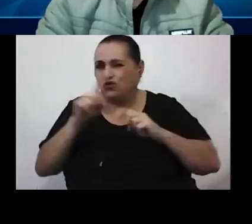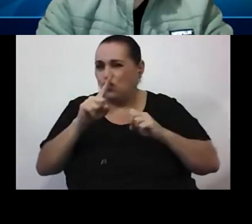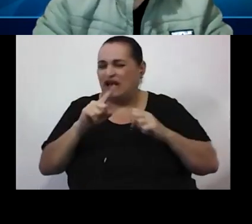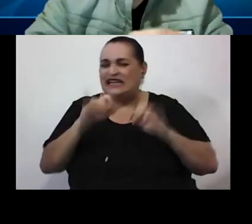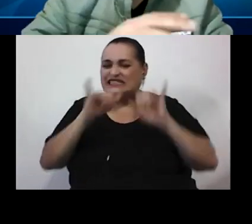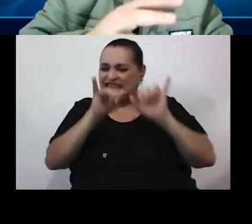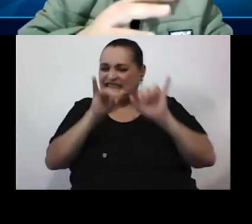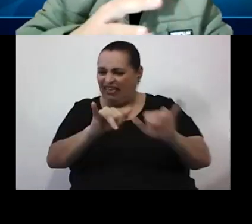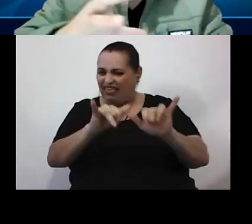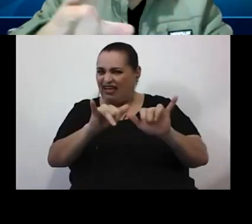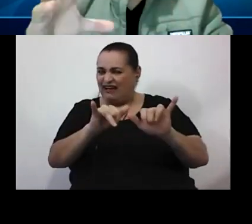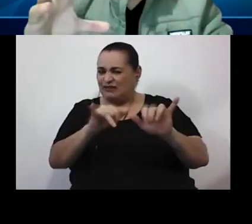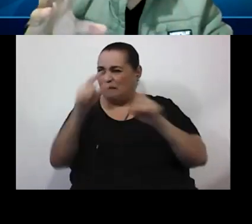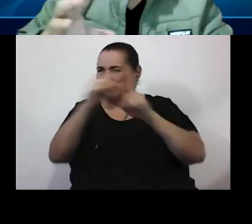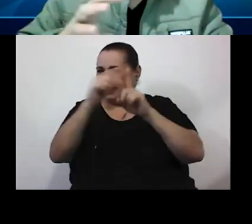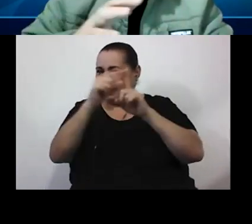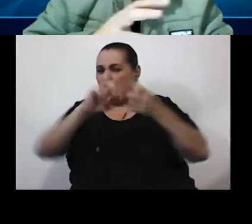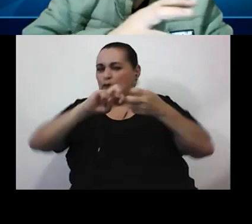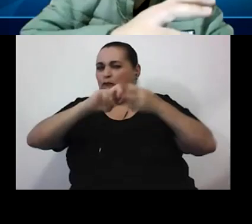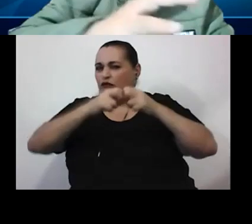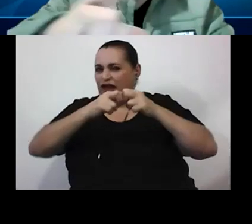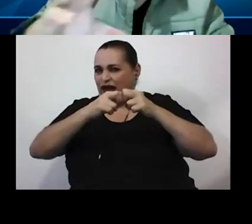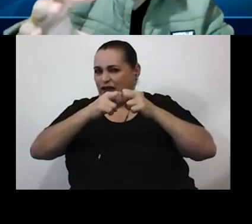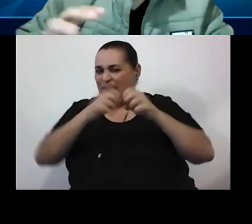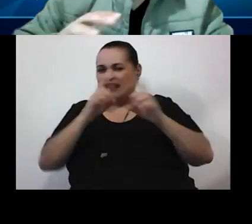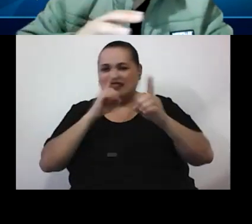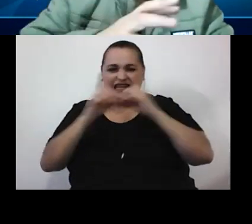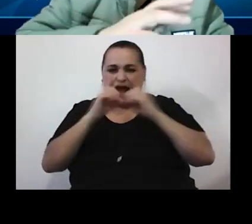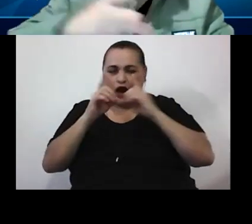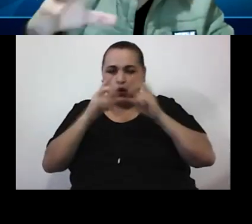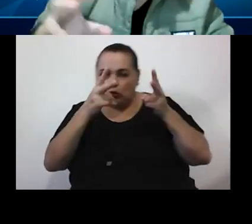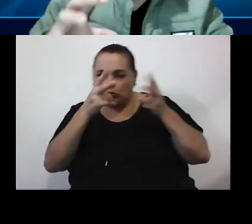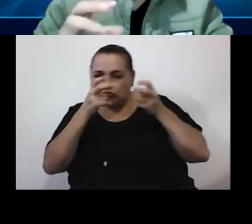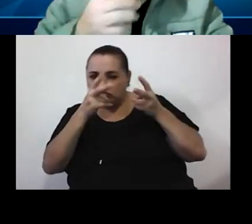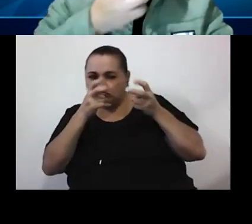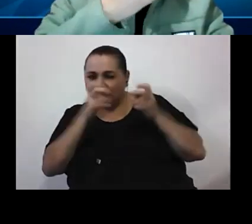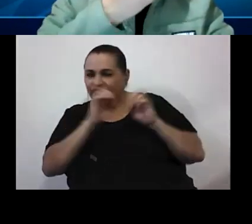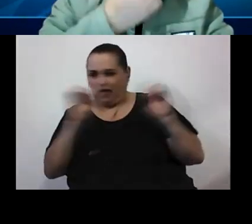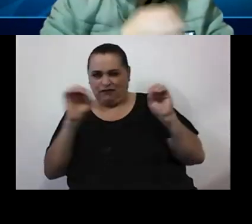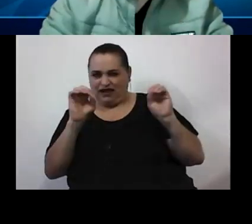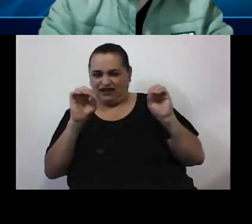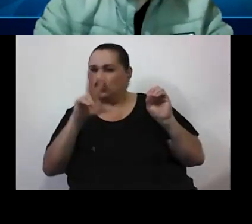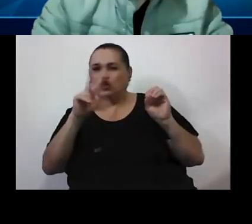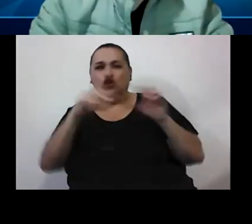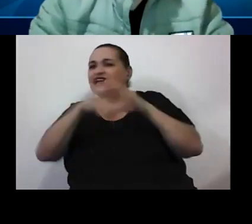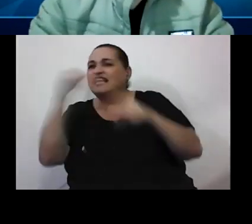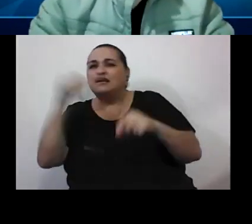bucle, ¿verdad? Y en un diálogo muy cognitivo de ese problema y no salimos, y no